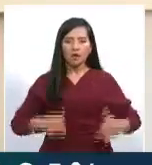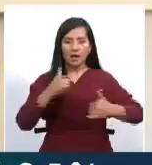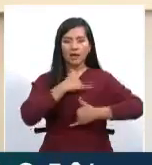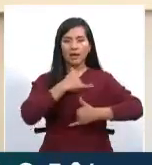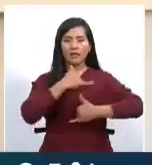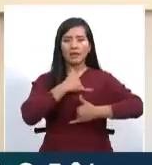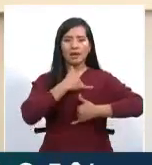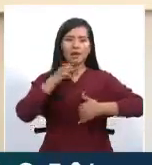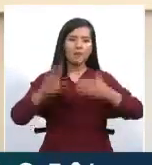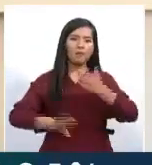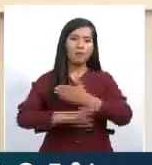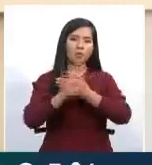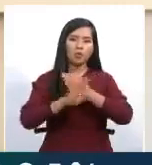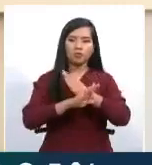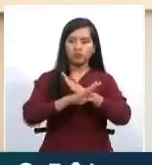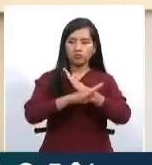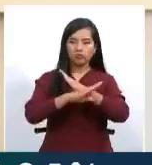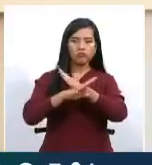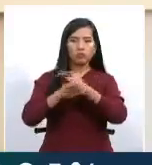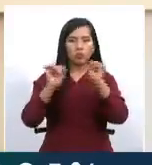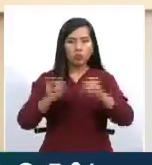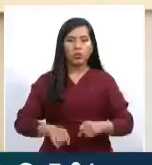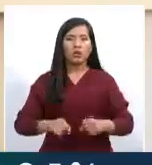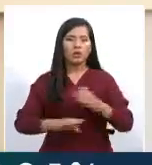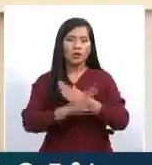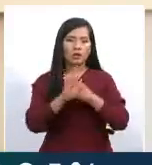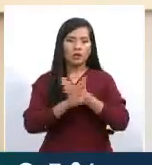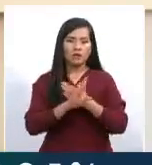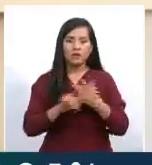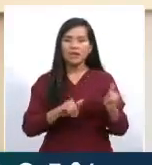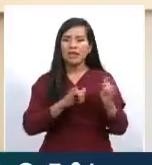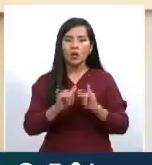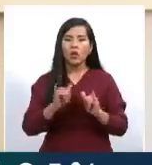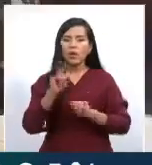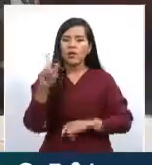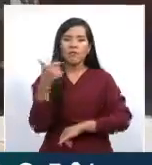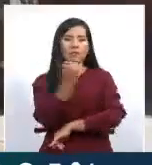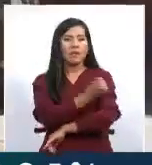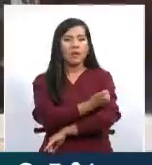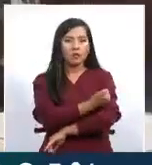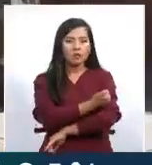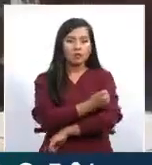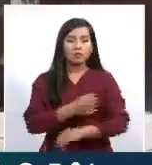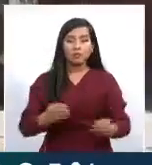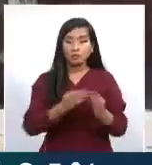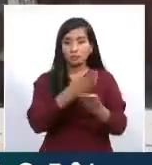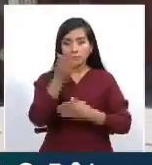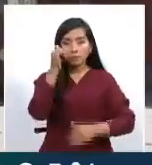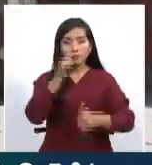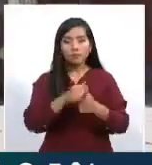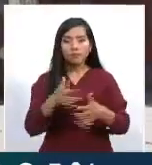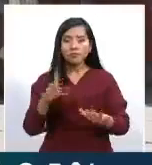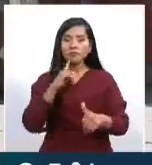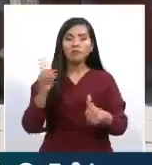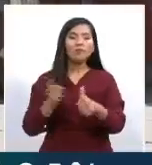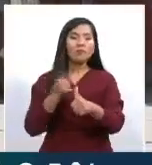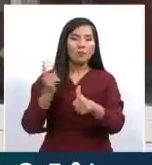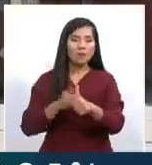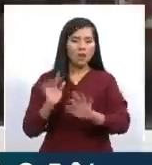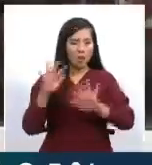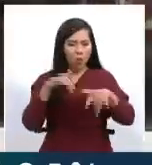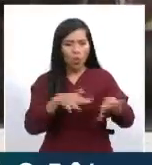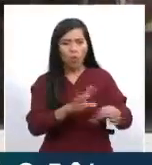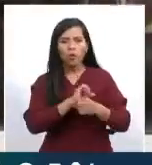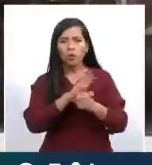queda con inmunidad y puede defenderse como si hubiese sido vacunado. Recordemos que en la primera ola del